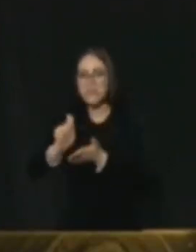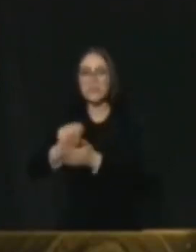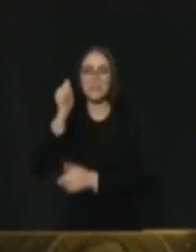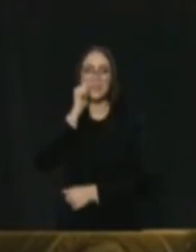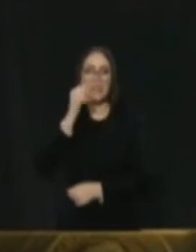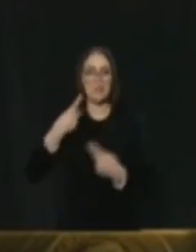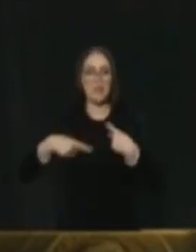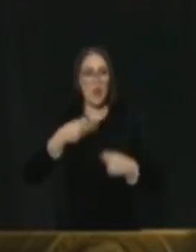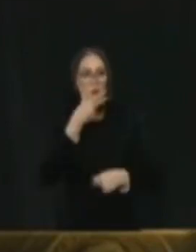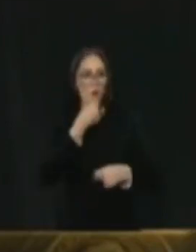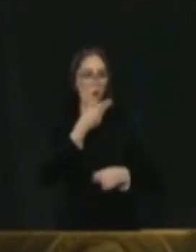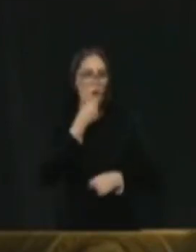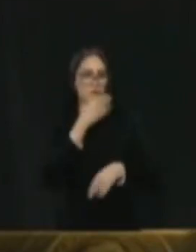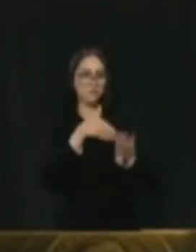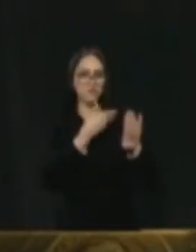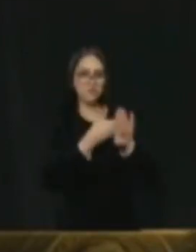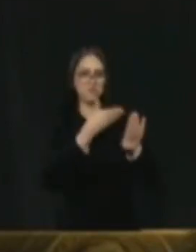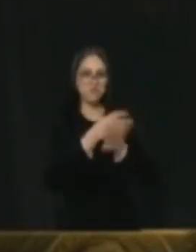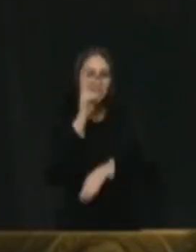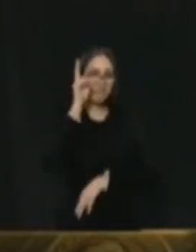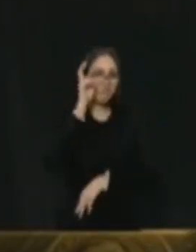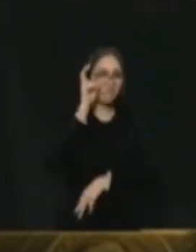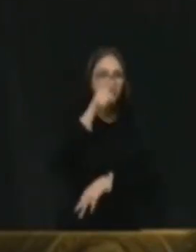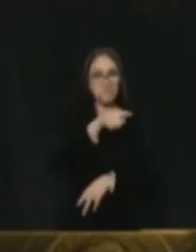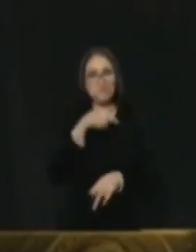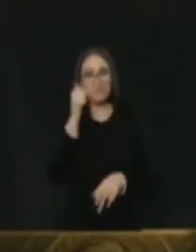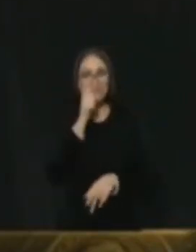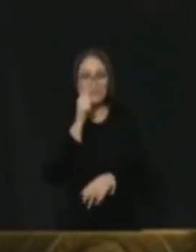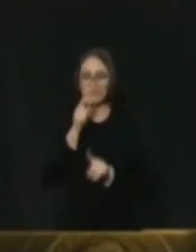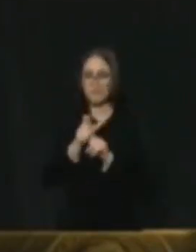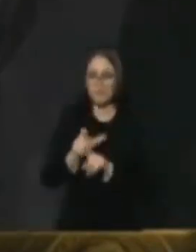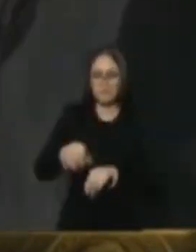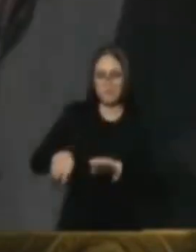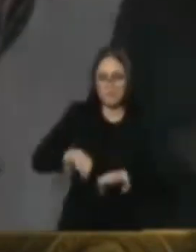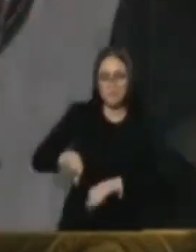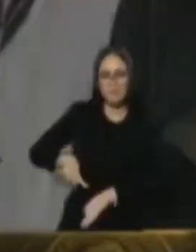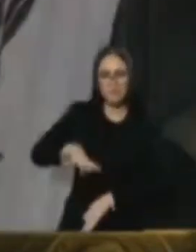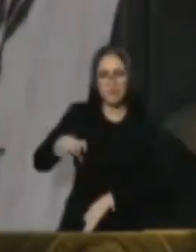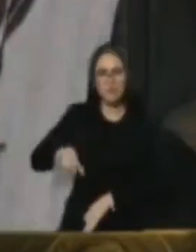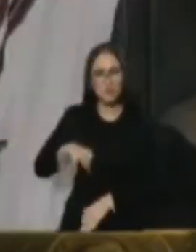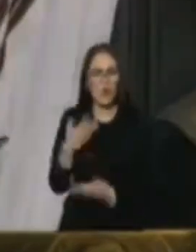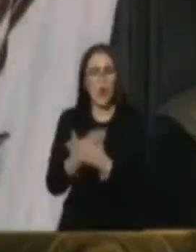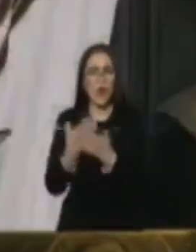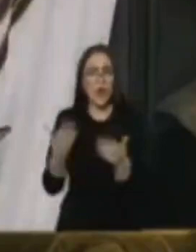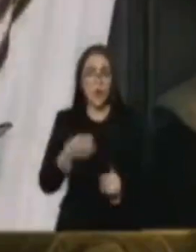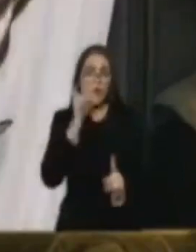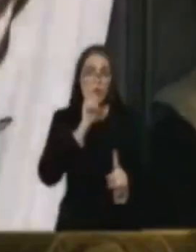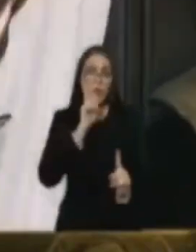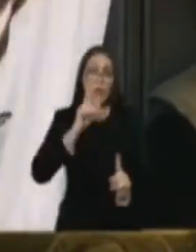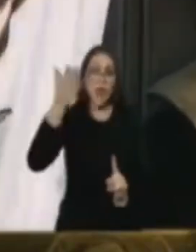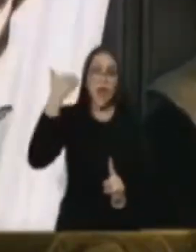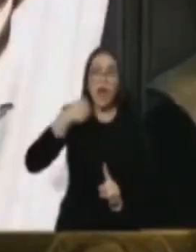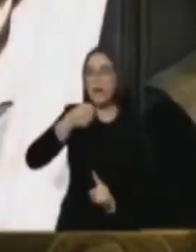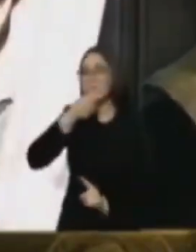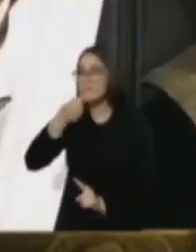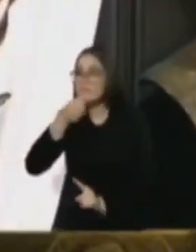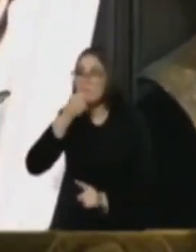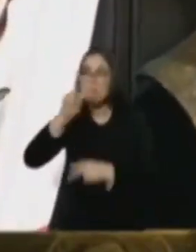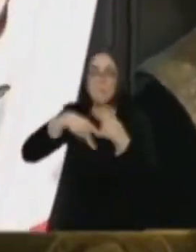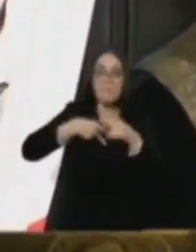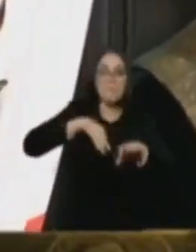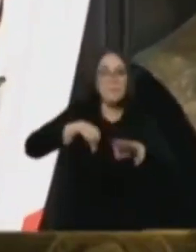varones persiguiendo la noticia. La joven reportera se abrió paso en aquel mundo de hombres aparentemente